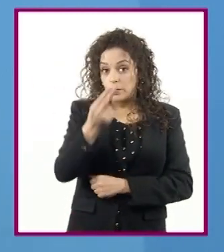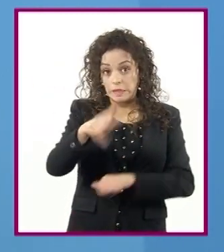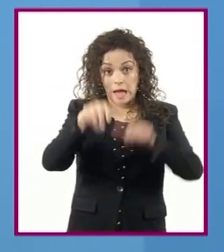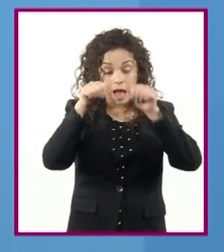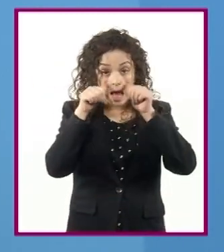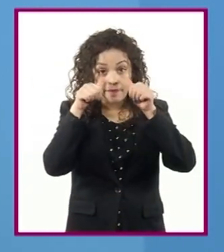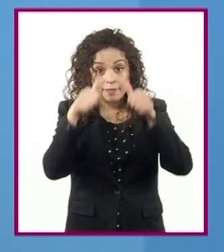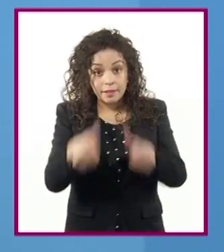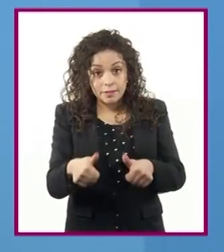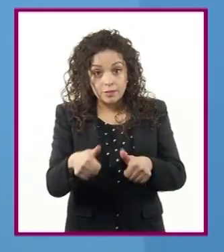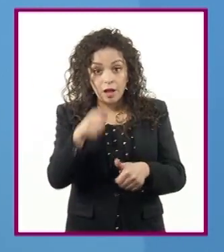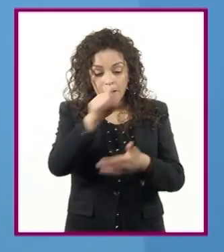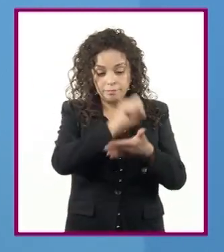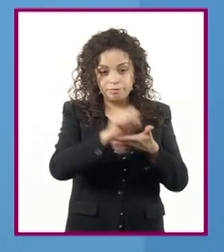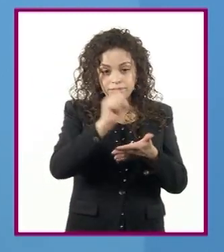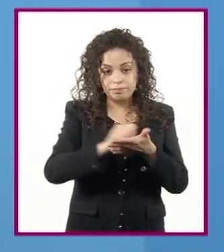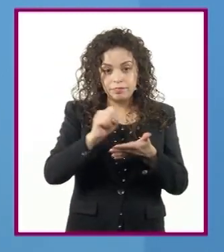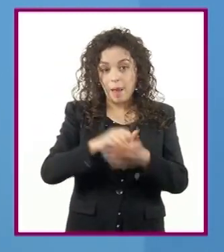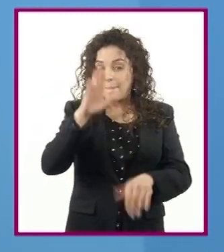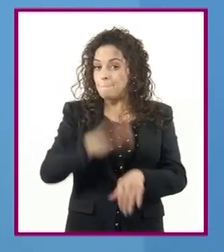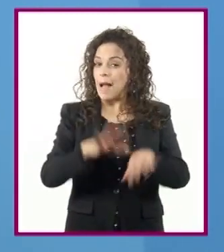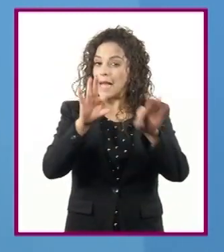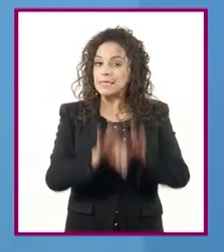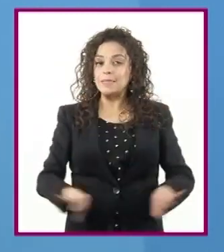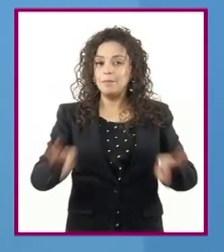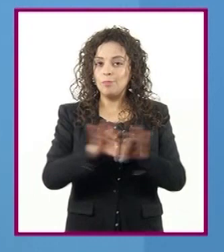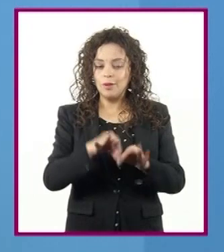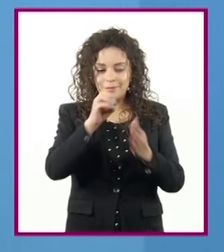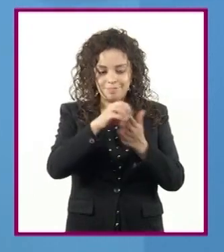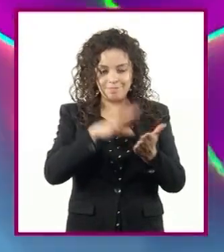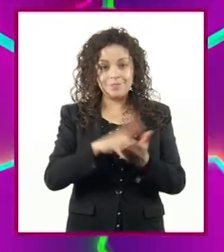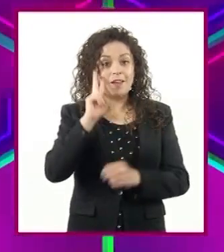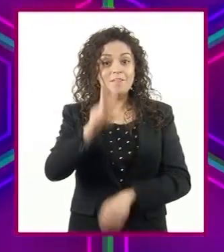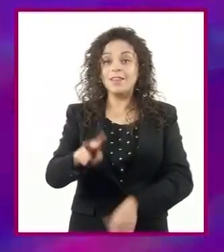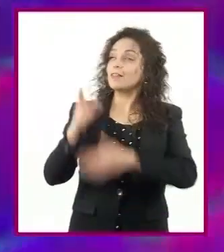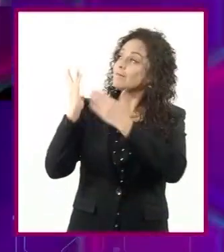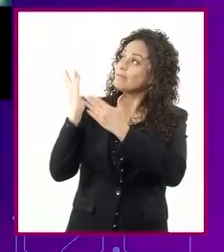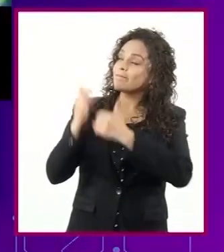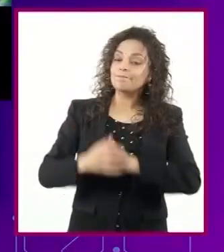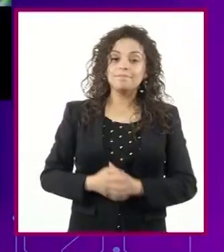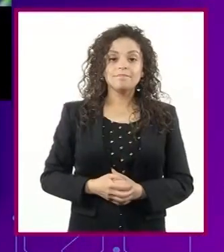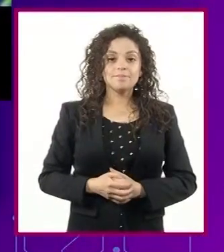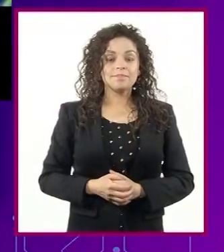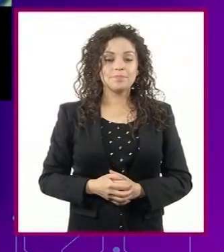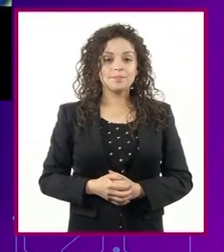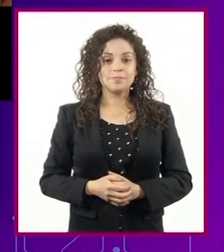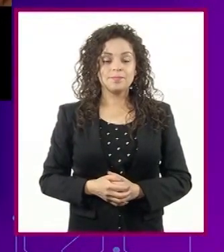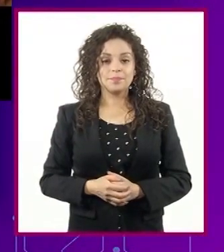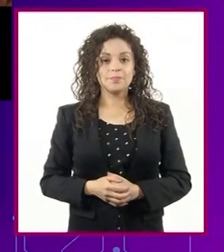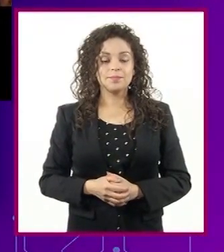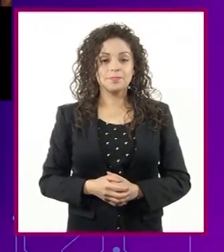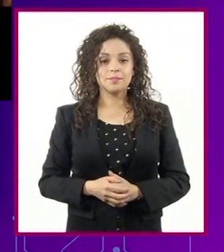mucha atención y tomen nota de lo más importante. ¡Corre video!